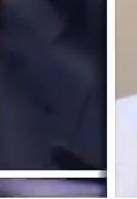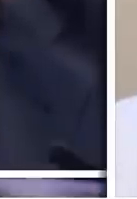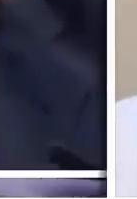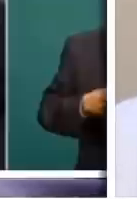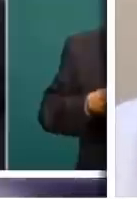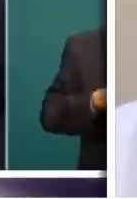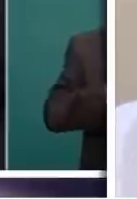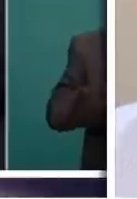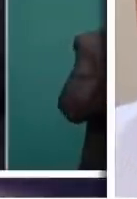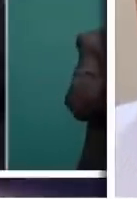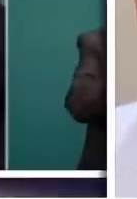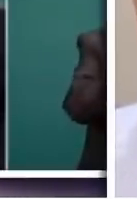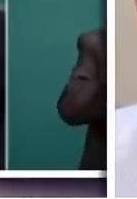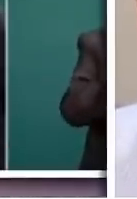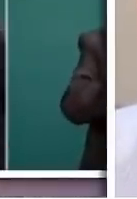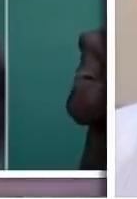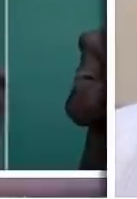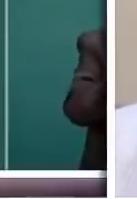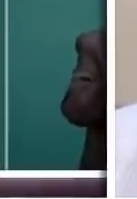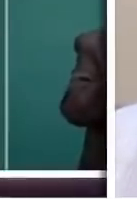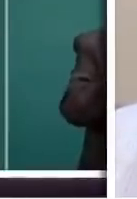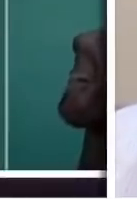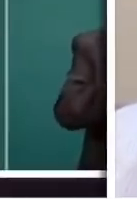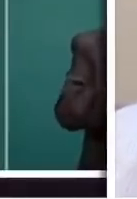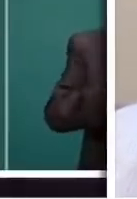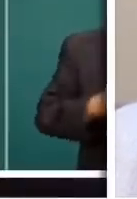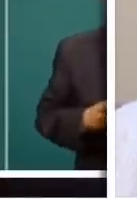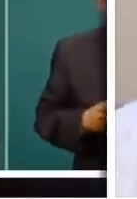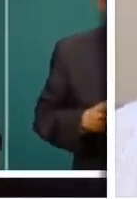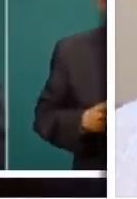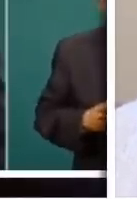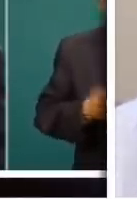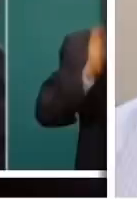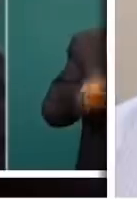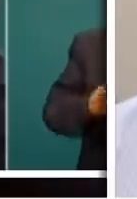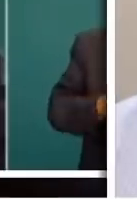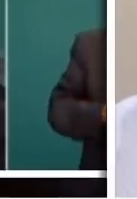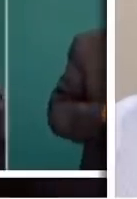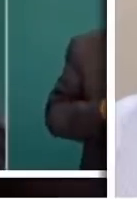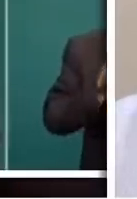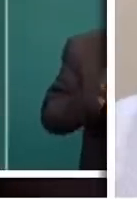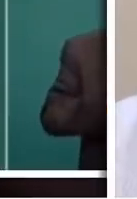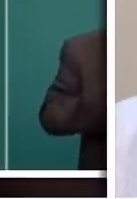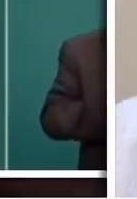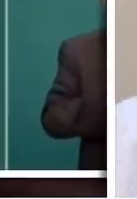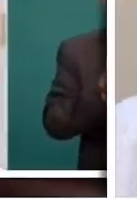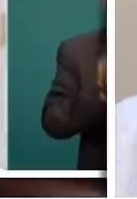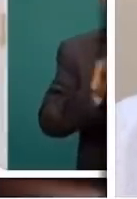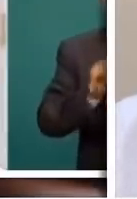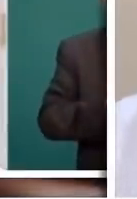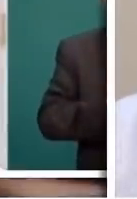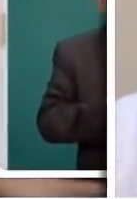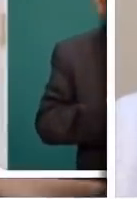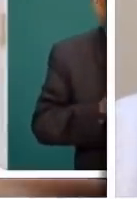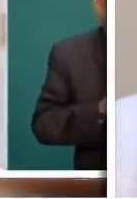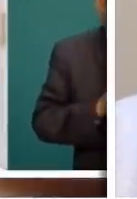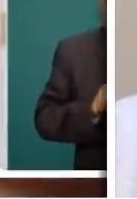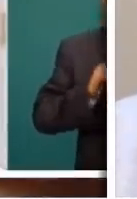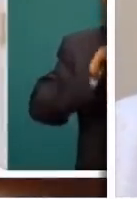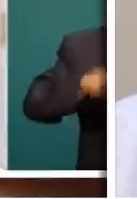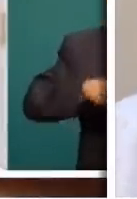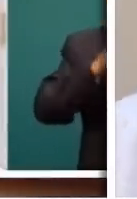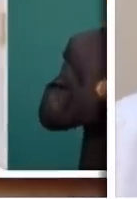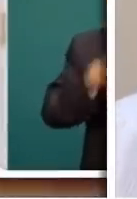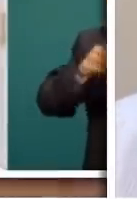existen los canales diplomáticos por eso la carta llega a la embajada de los eeuu no llega ni a la secretaria de estado no llega a la casa blanca